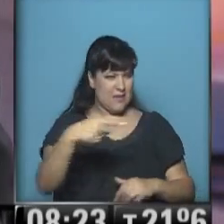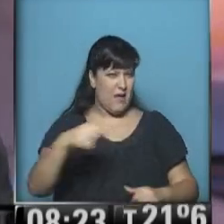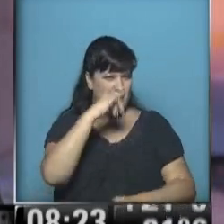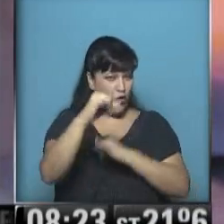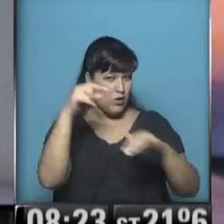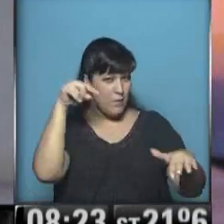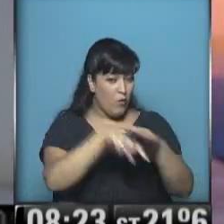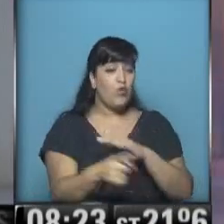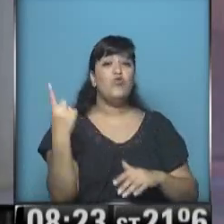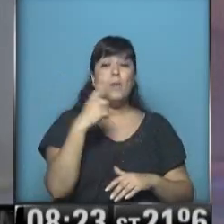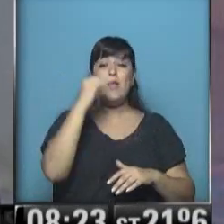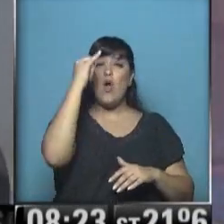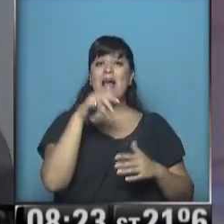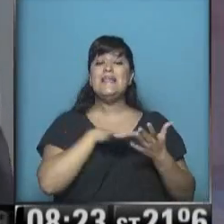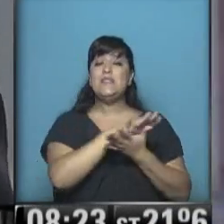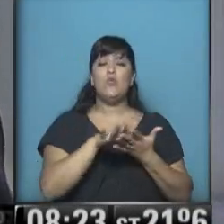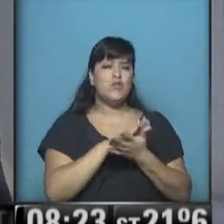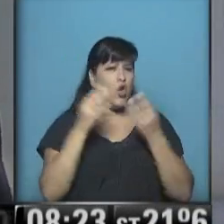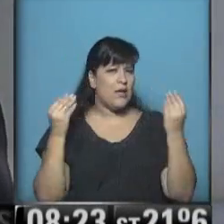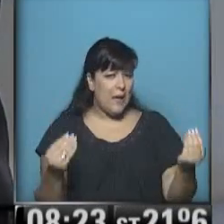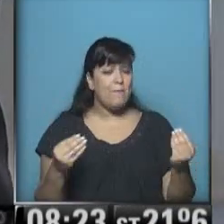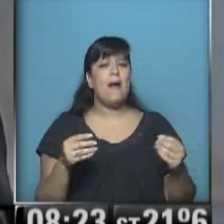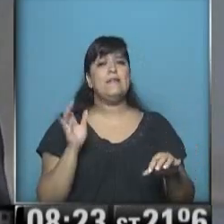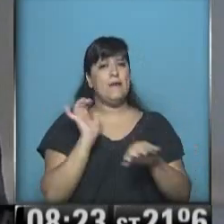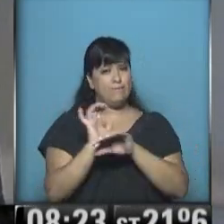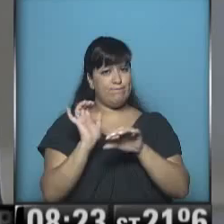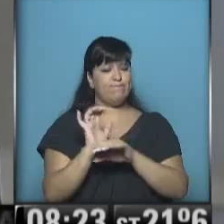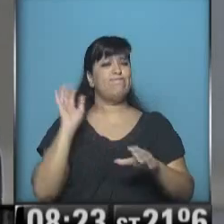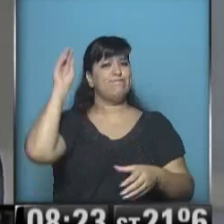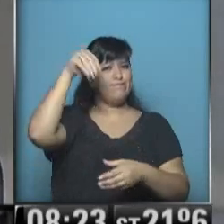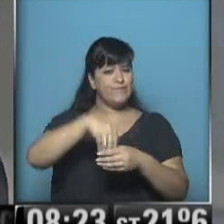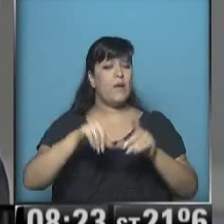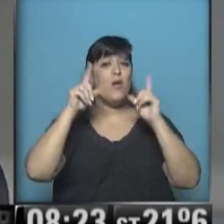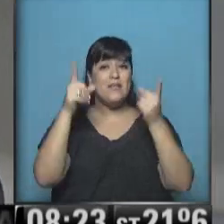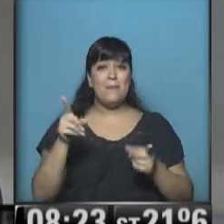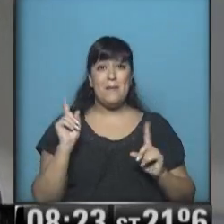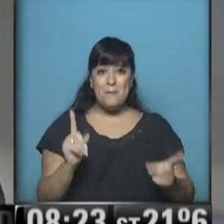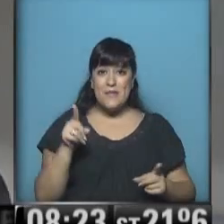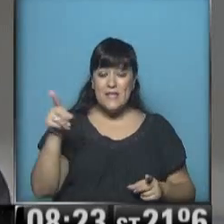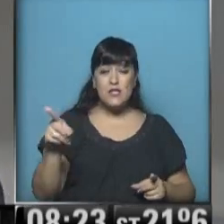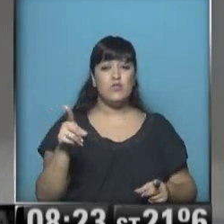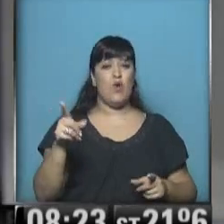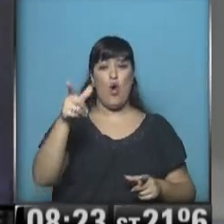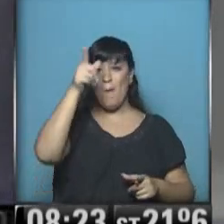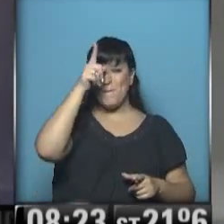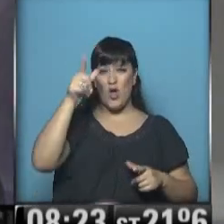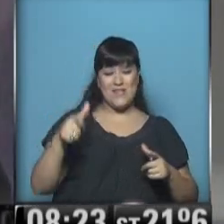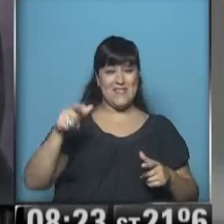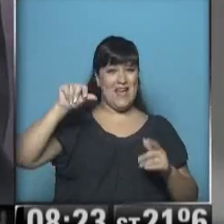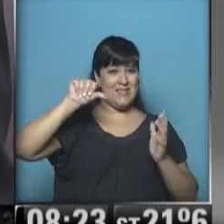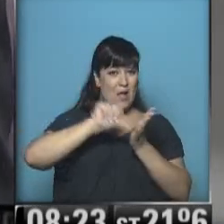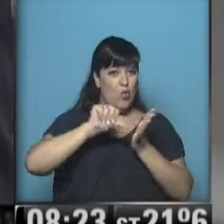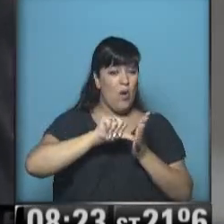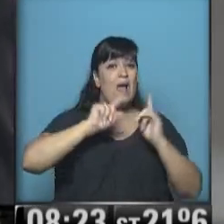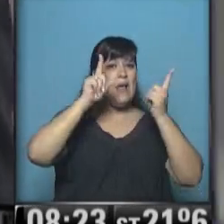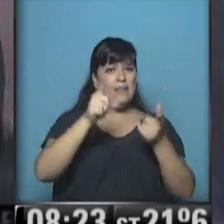una situación que se da en las últimas horas y que se incorpora a la causa porque habrían participado, además de las policías locales,